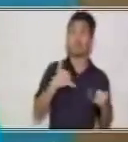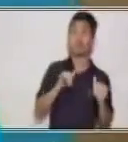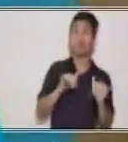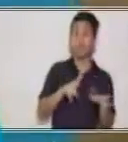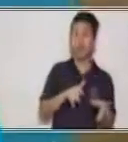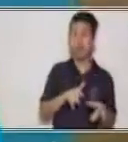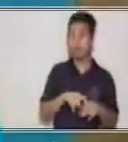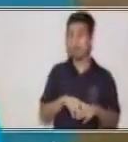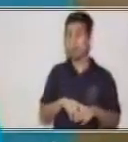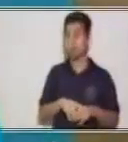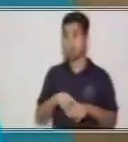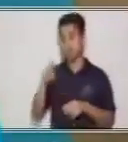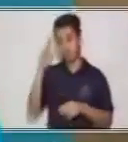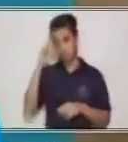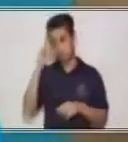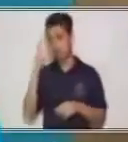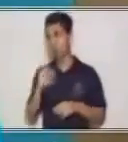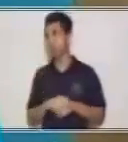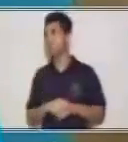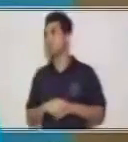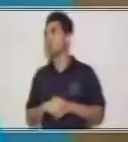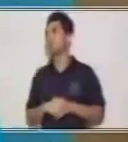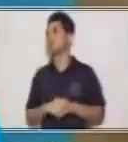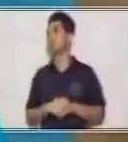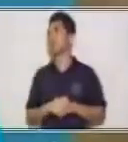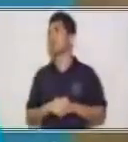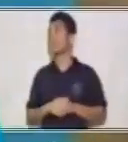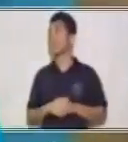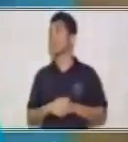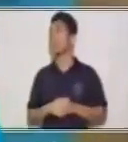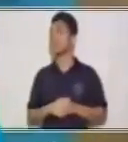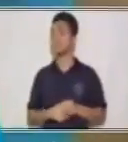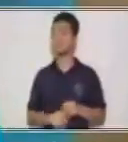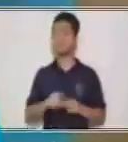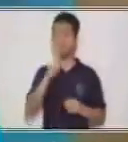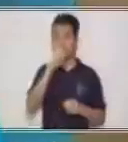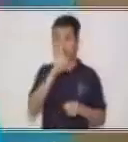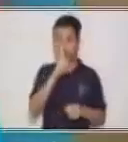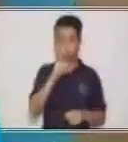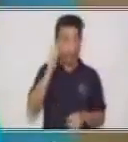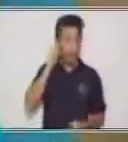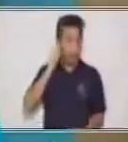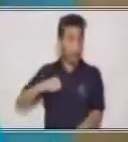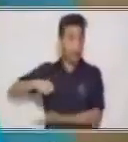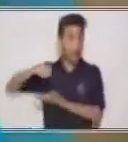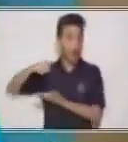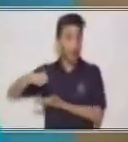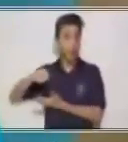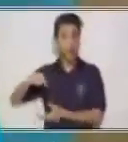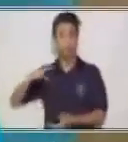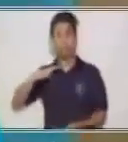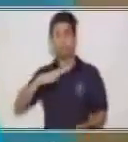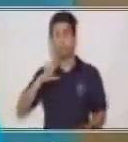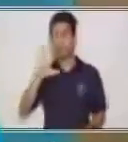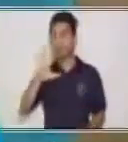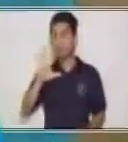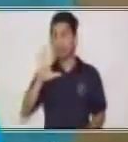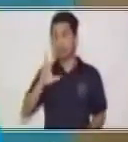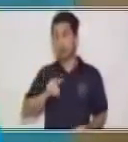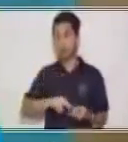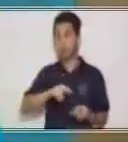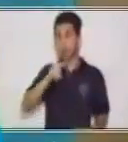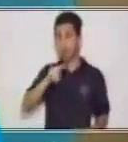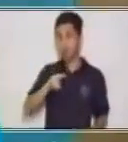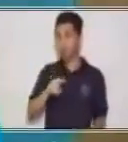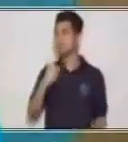primero recordemos que 1 galón tiene 5 botellas. Entonces, dice